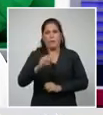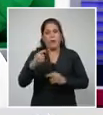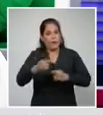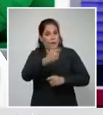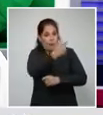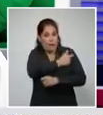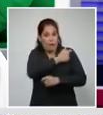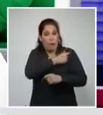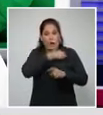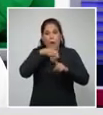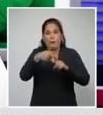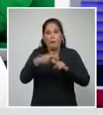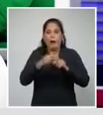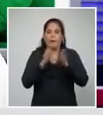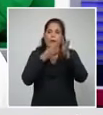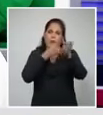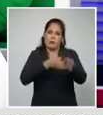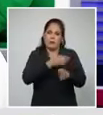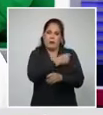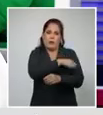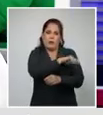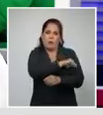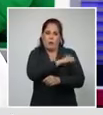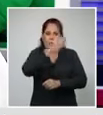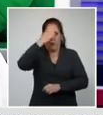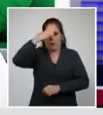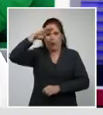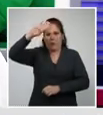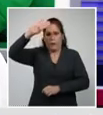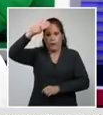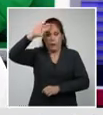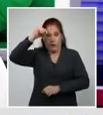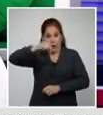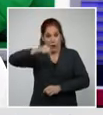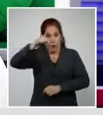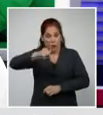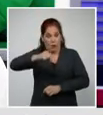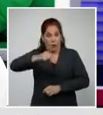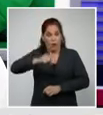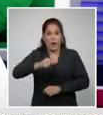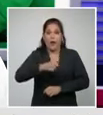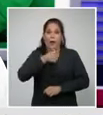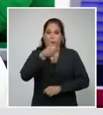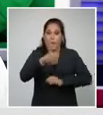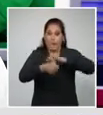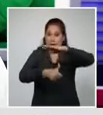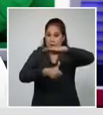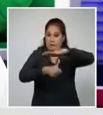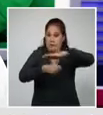Por lo tanto, hoy, como se dijo hace varios meses, lo dijo nuestro presidente al principio de la